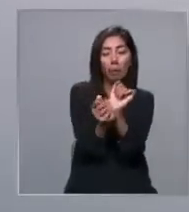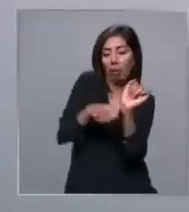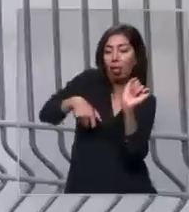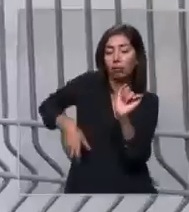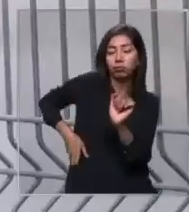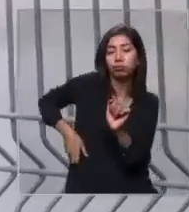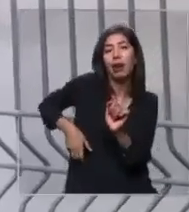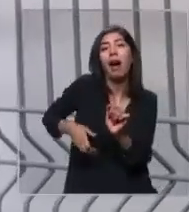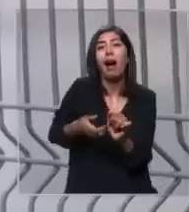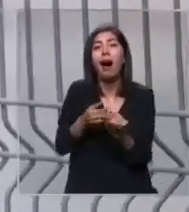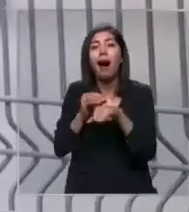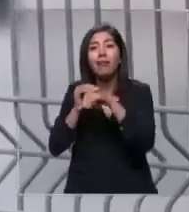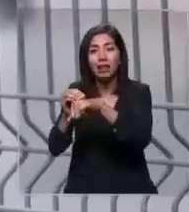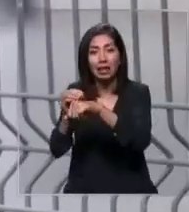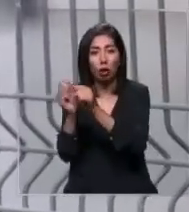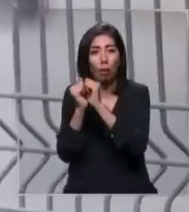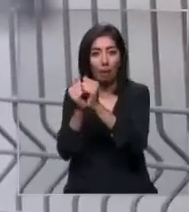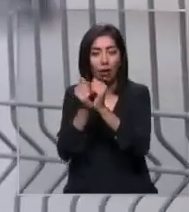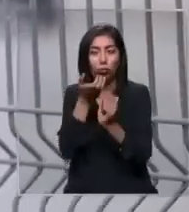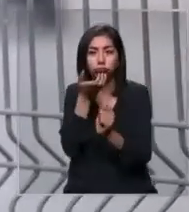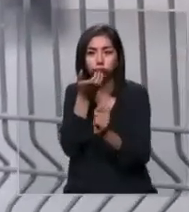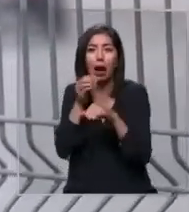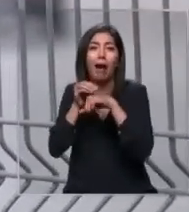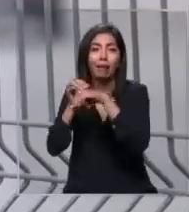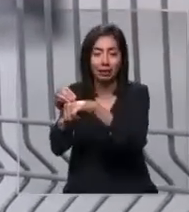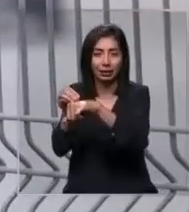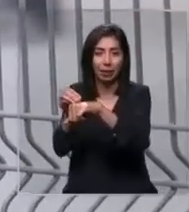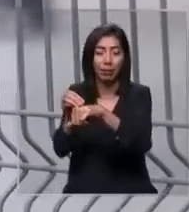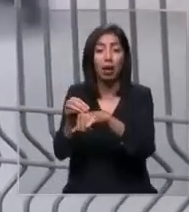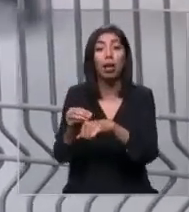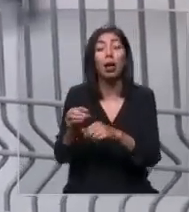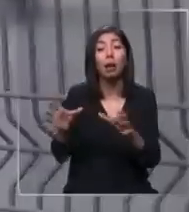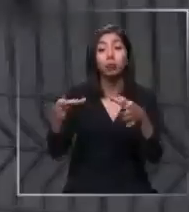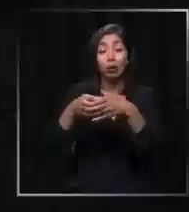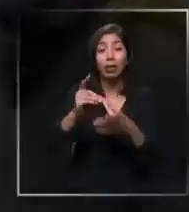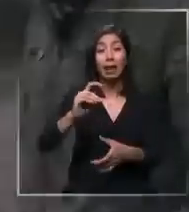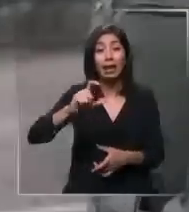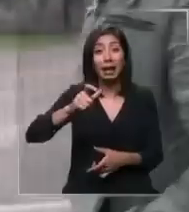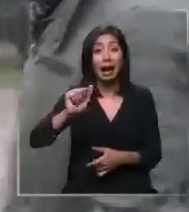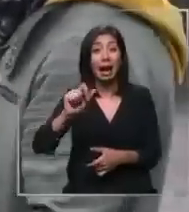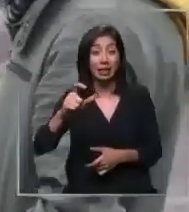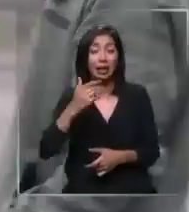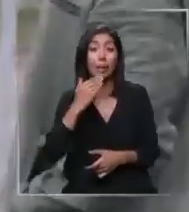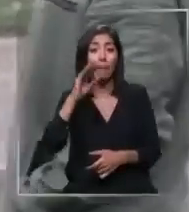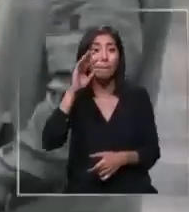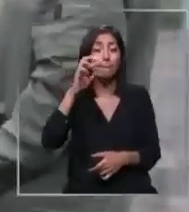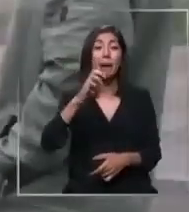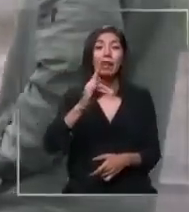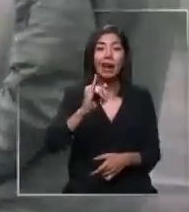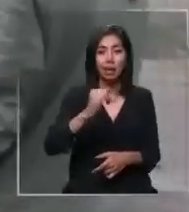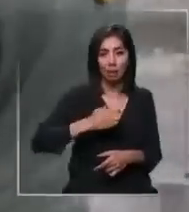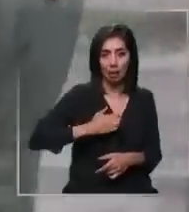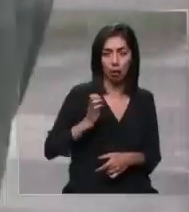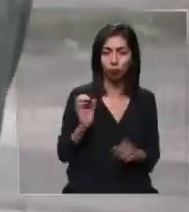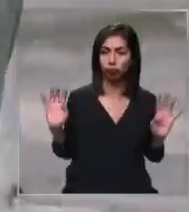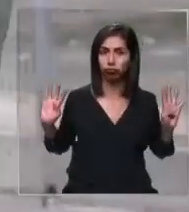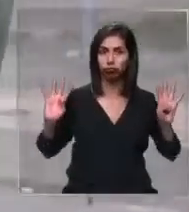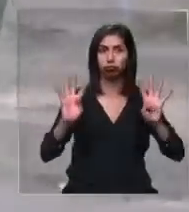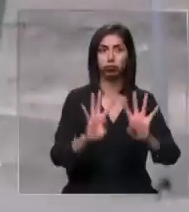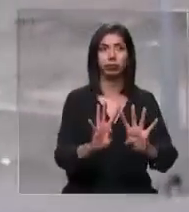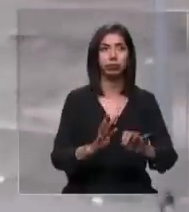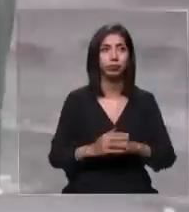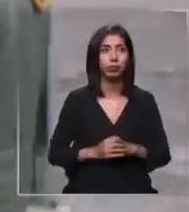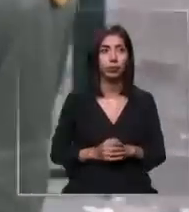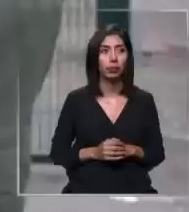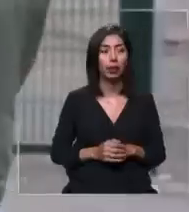compañeros, lo que generó una alarma inmediata a personal de la DGAC e incluso a la PDI. ¿El portón número 7, que es el primero allá, este el